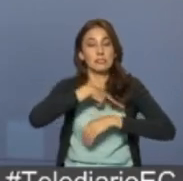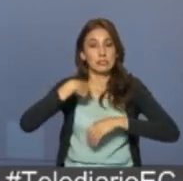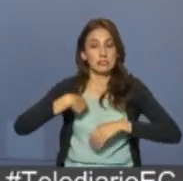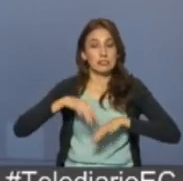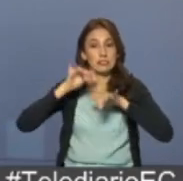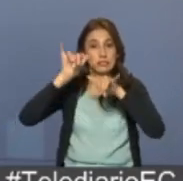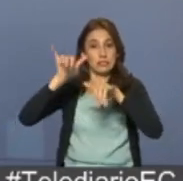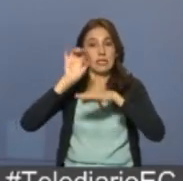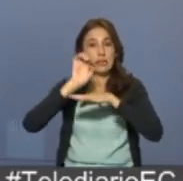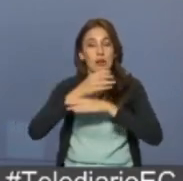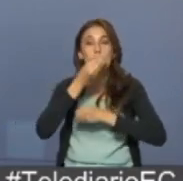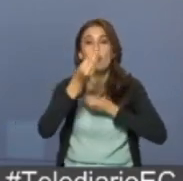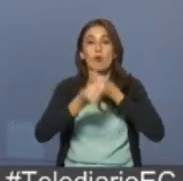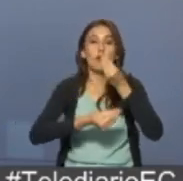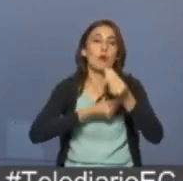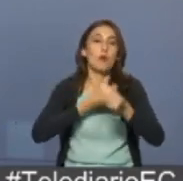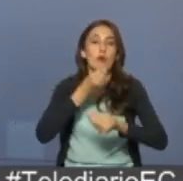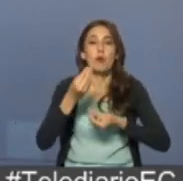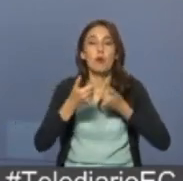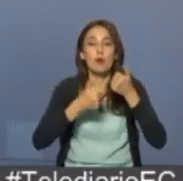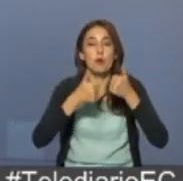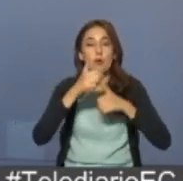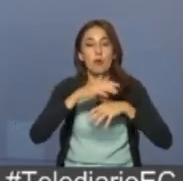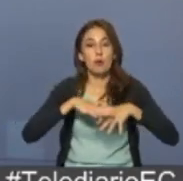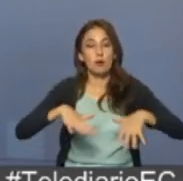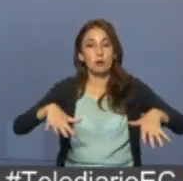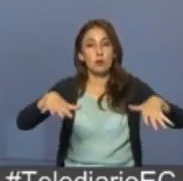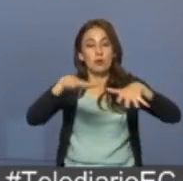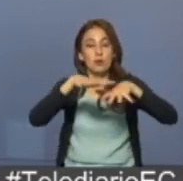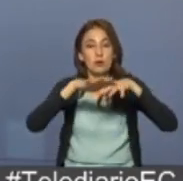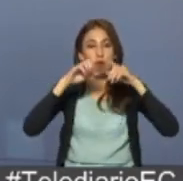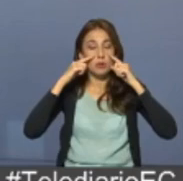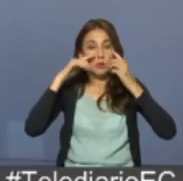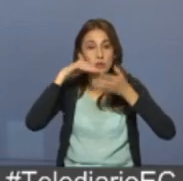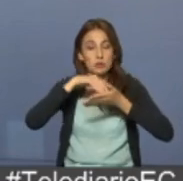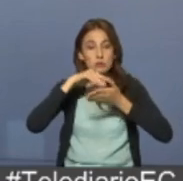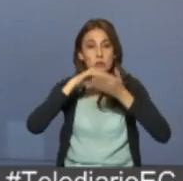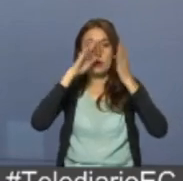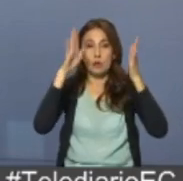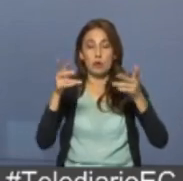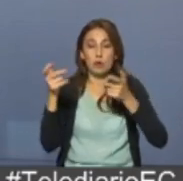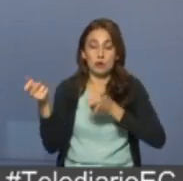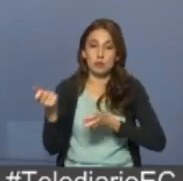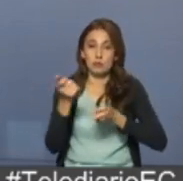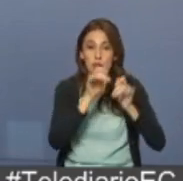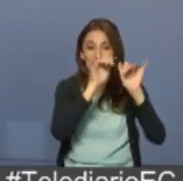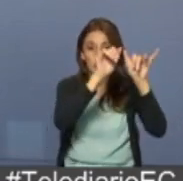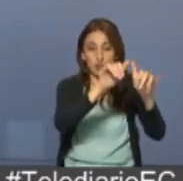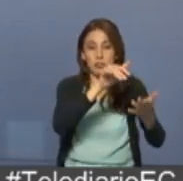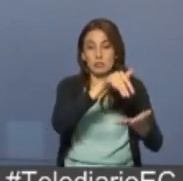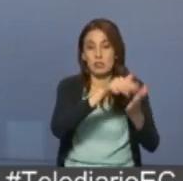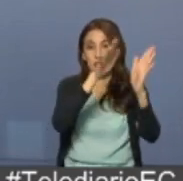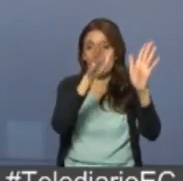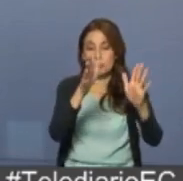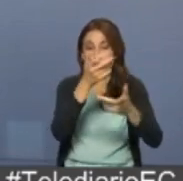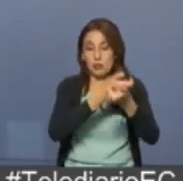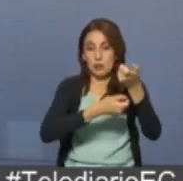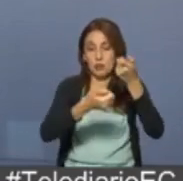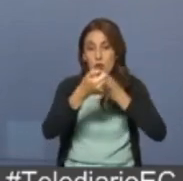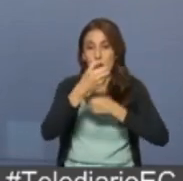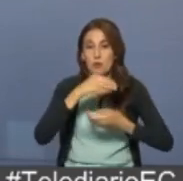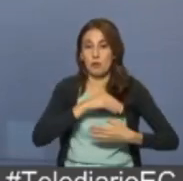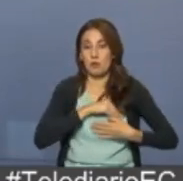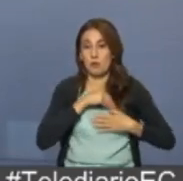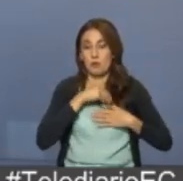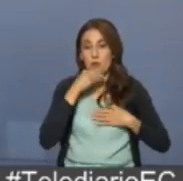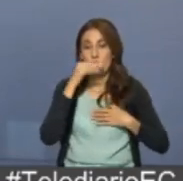Larrea Dávila. ¿Cuál es la situación que enfrentan los estudiantes que residen en dicho país a propósito de la presencia del coronavirus?